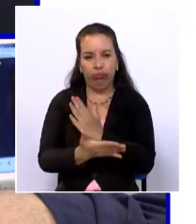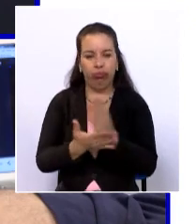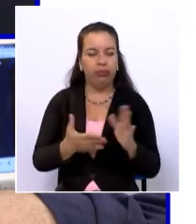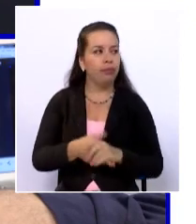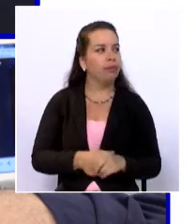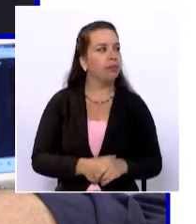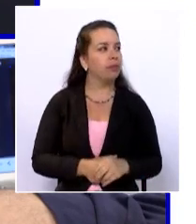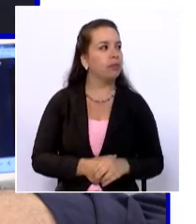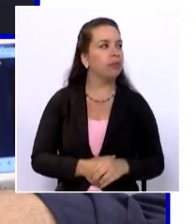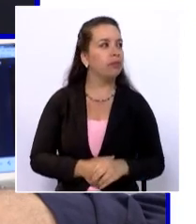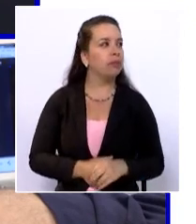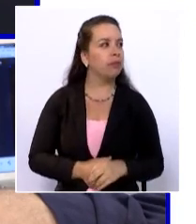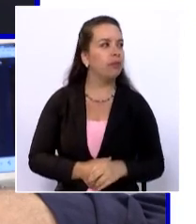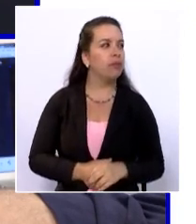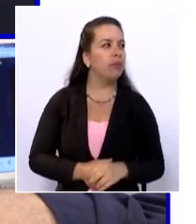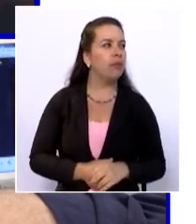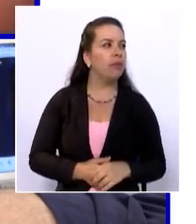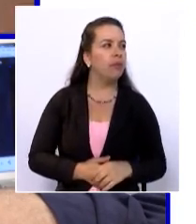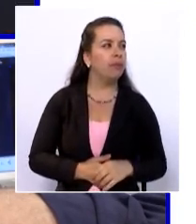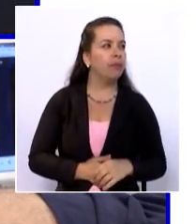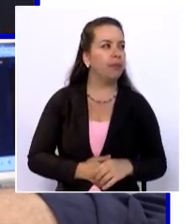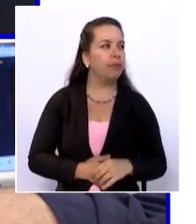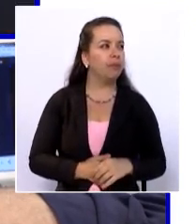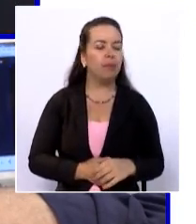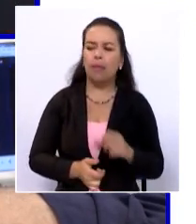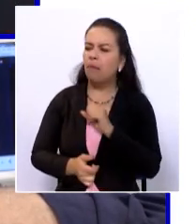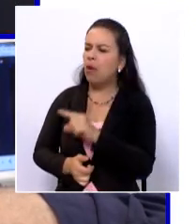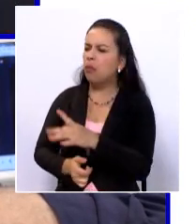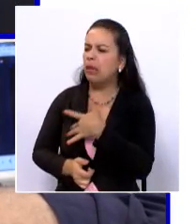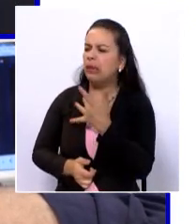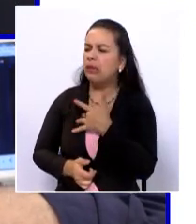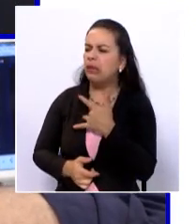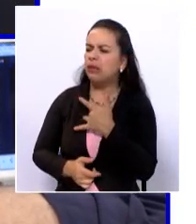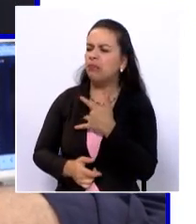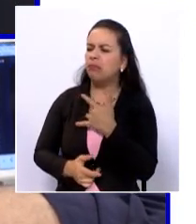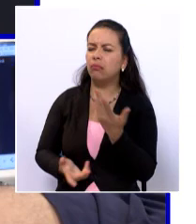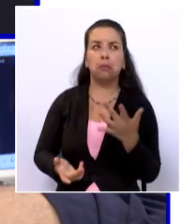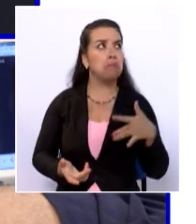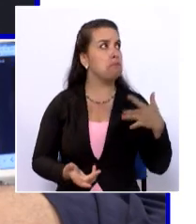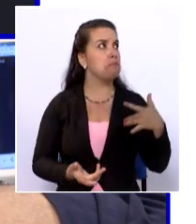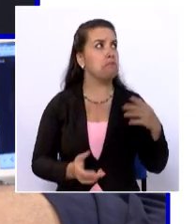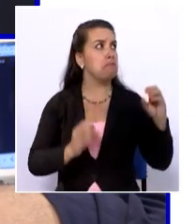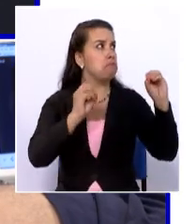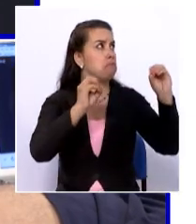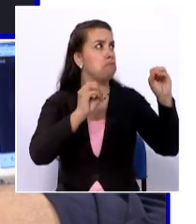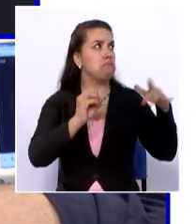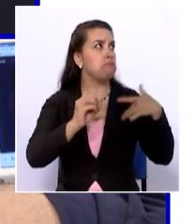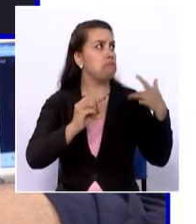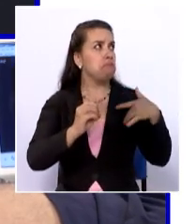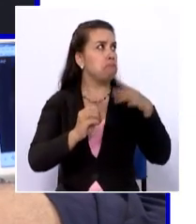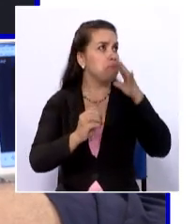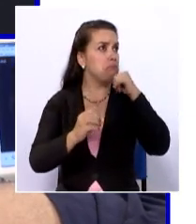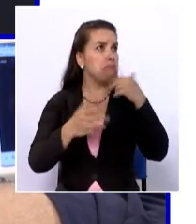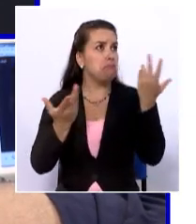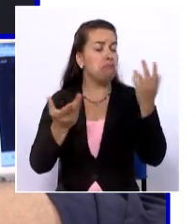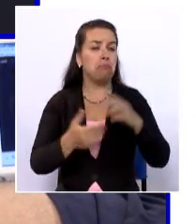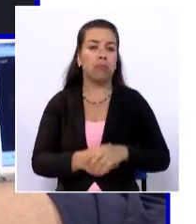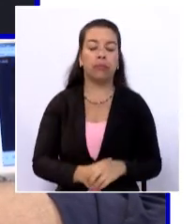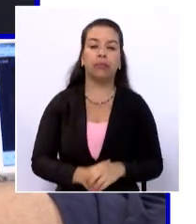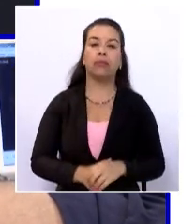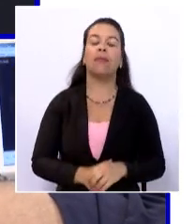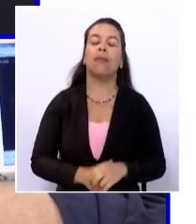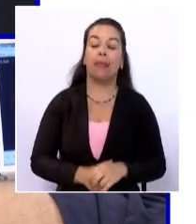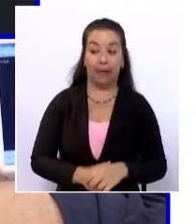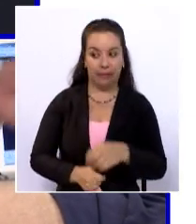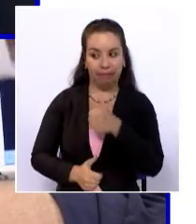bajando esto es contarle al paciente que está sintiendo en ese momento no se siente nada absolutamente bueno ahí